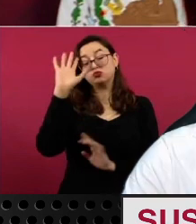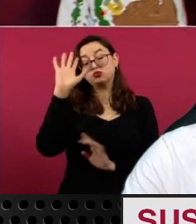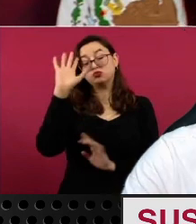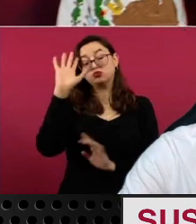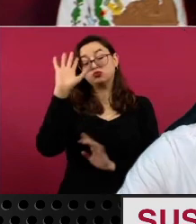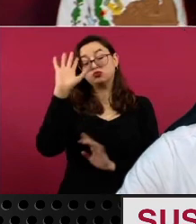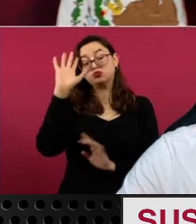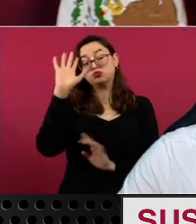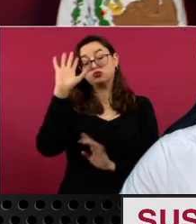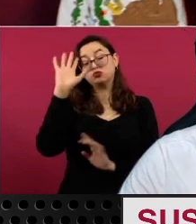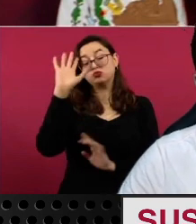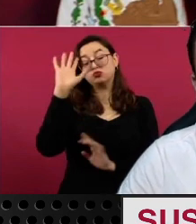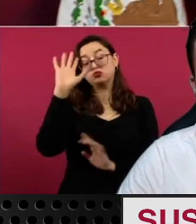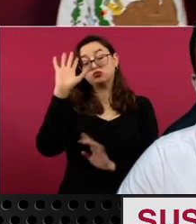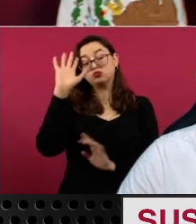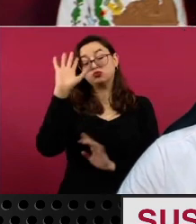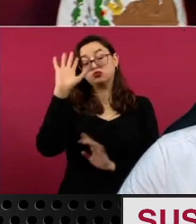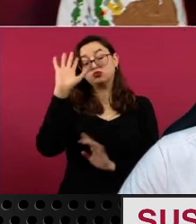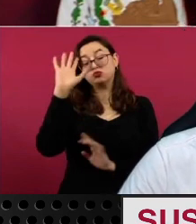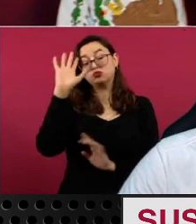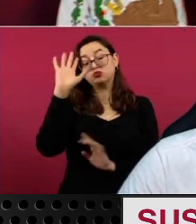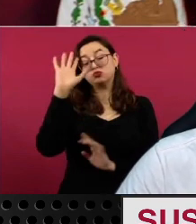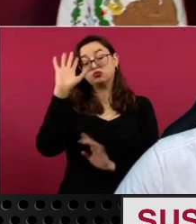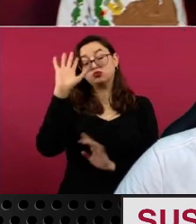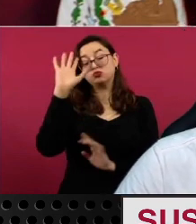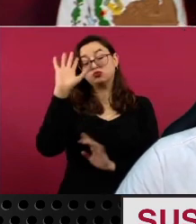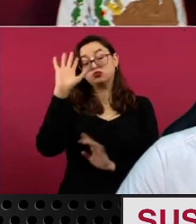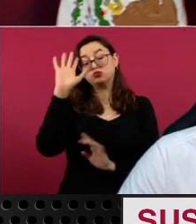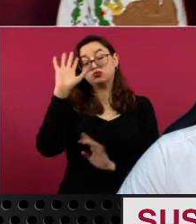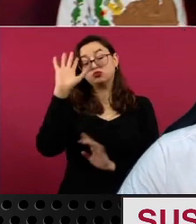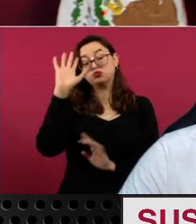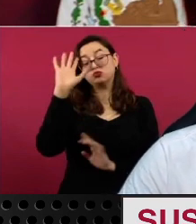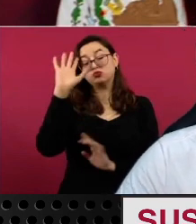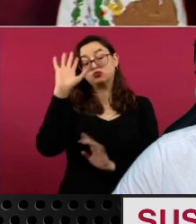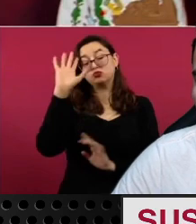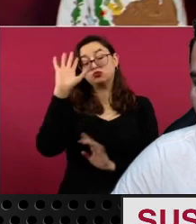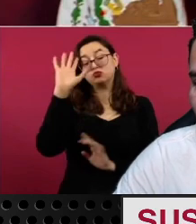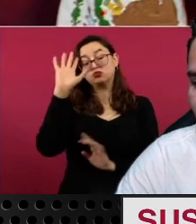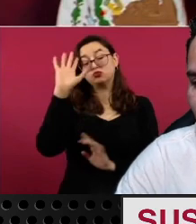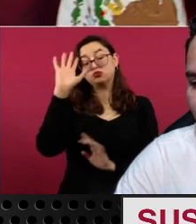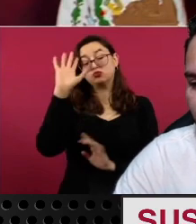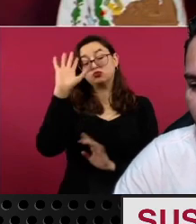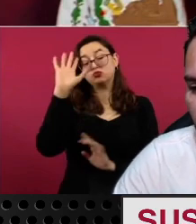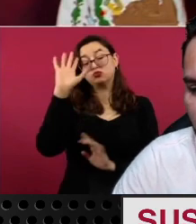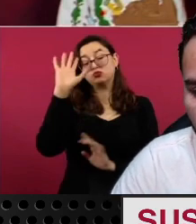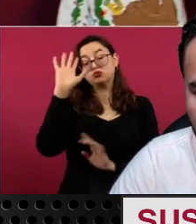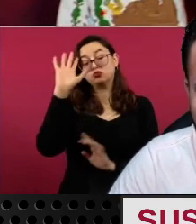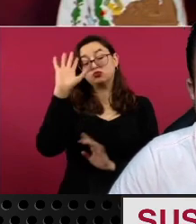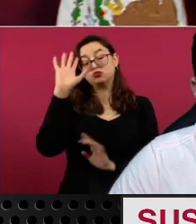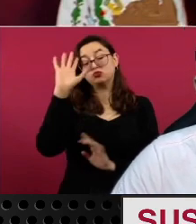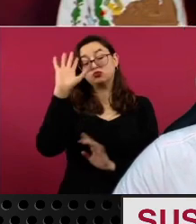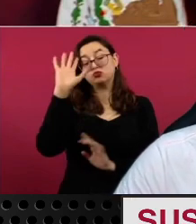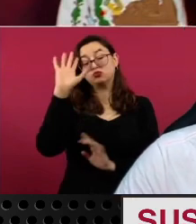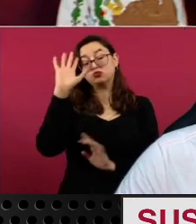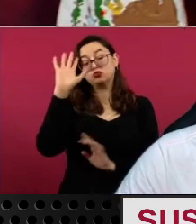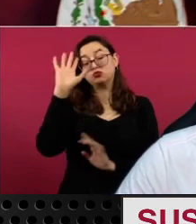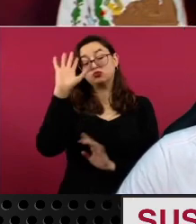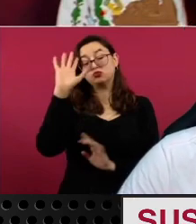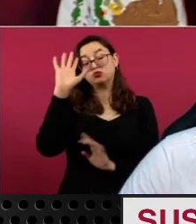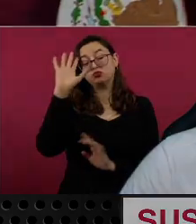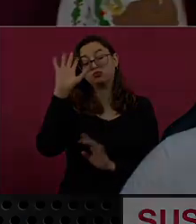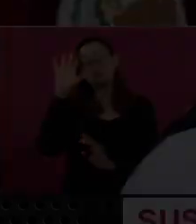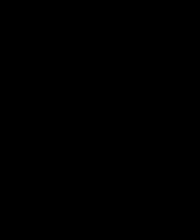estos escritores que han estado en contra de esta cuarta transformación vamos a escuchar al presidente